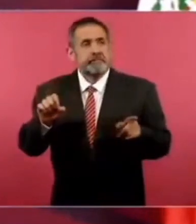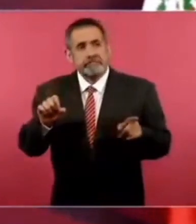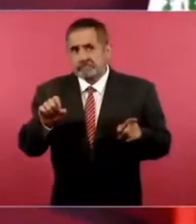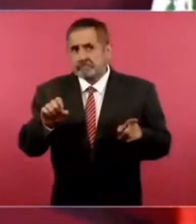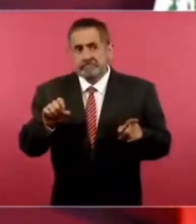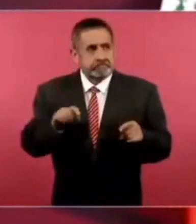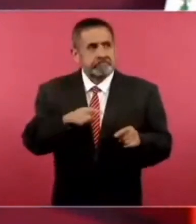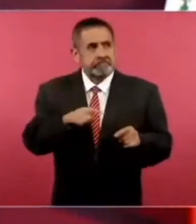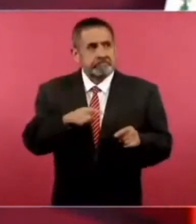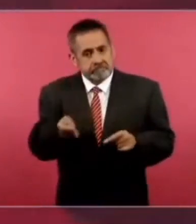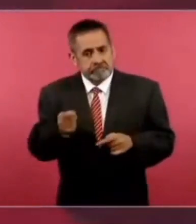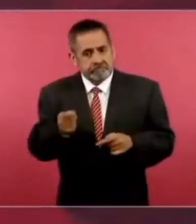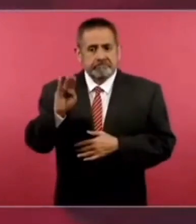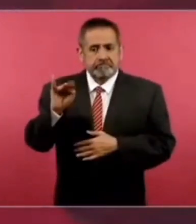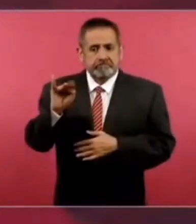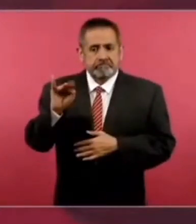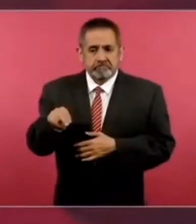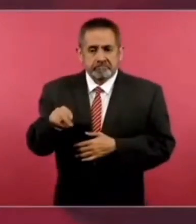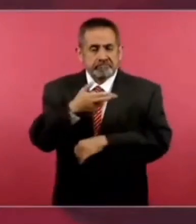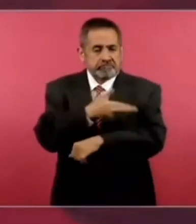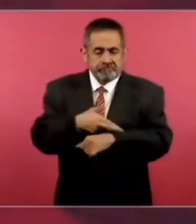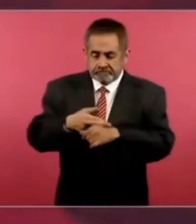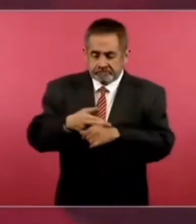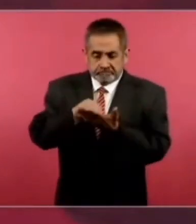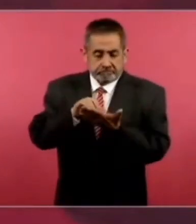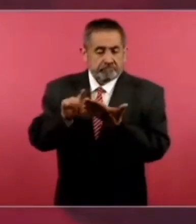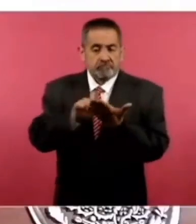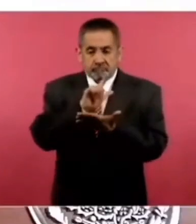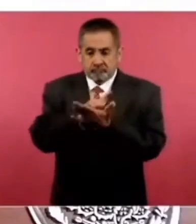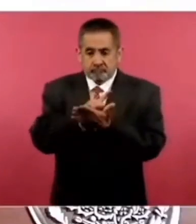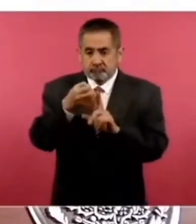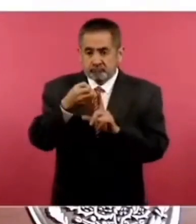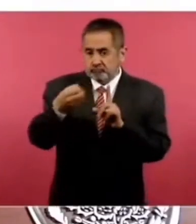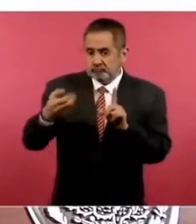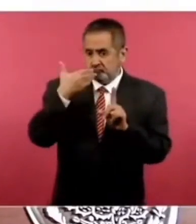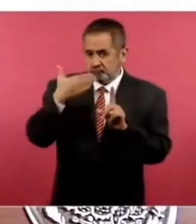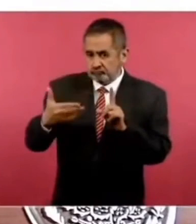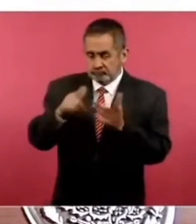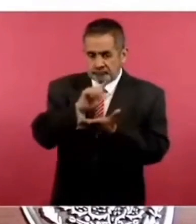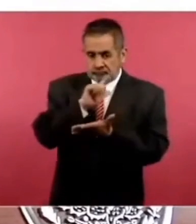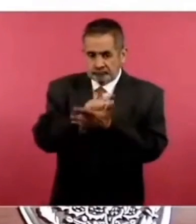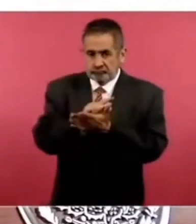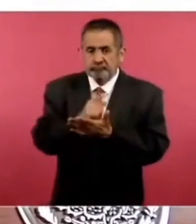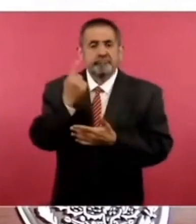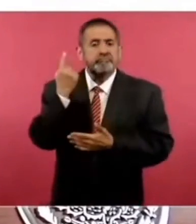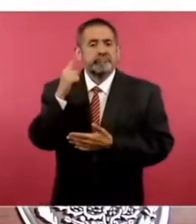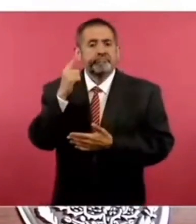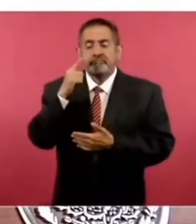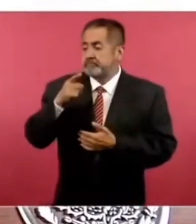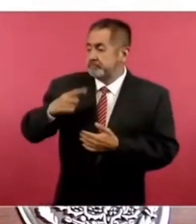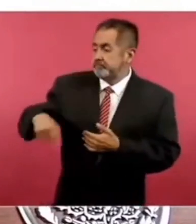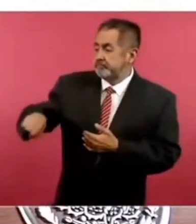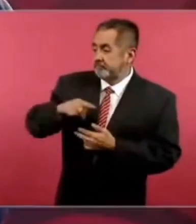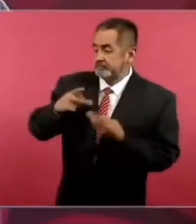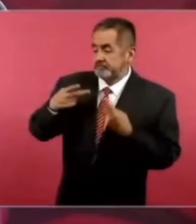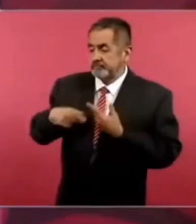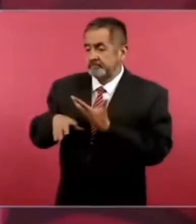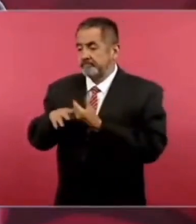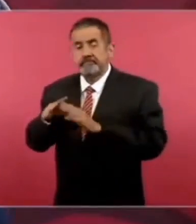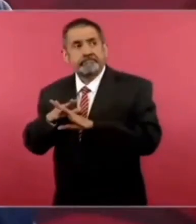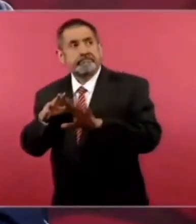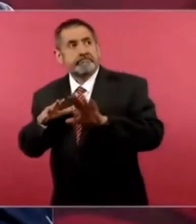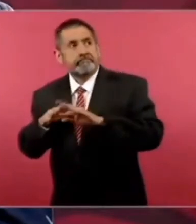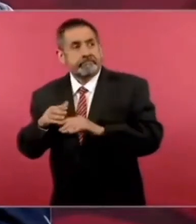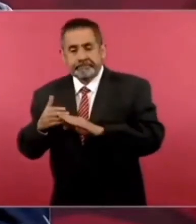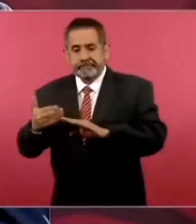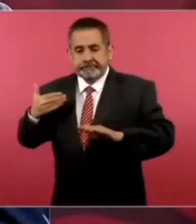que establece un mecanismo legal para que los migrantes, haciendo un